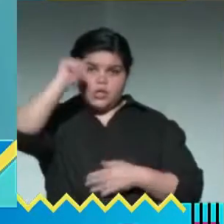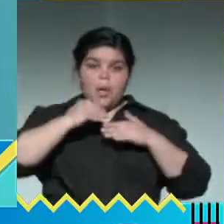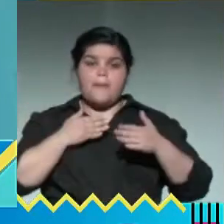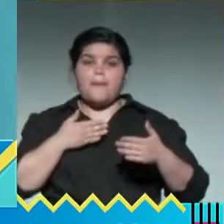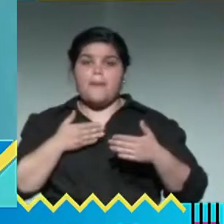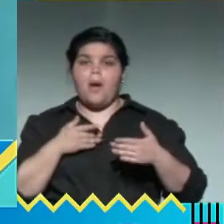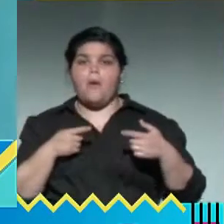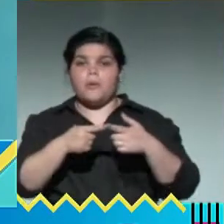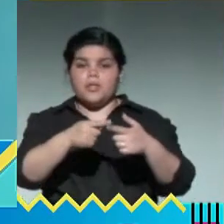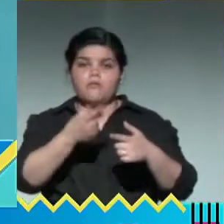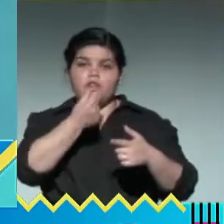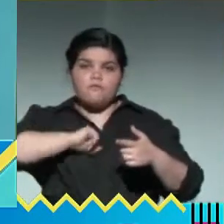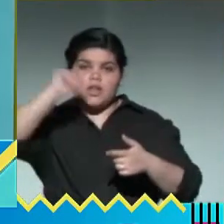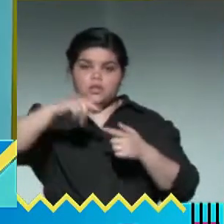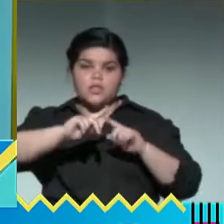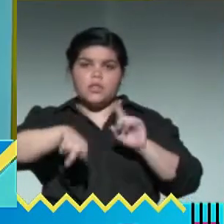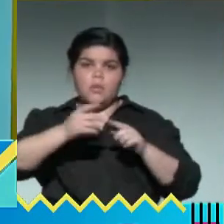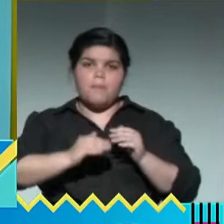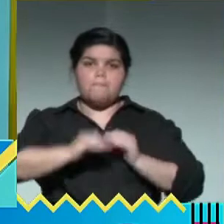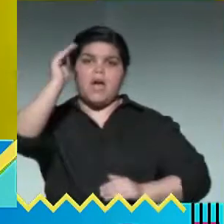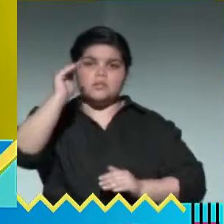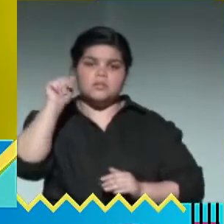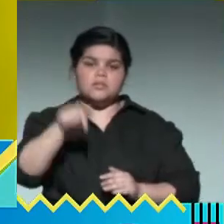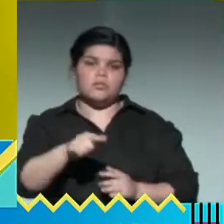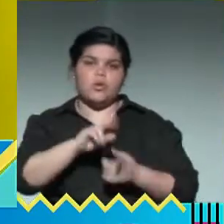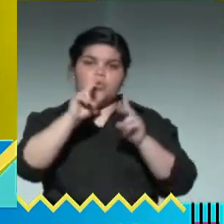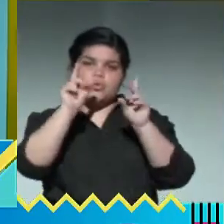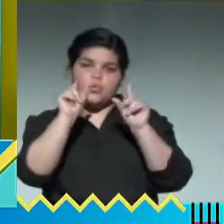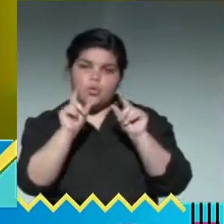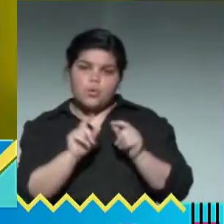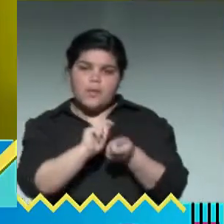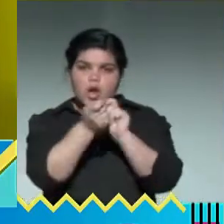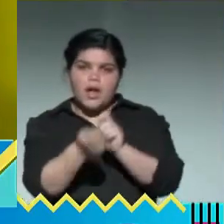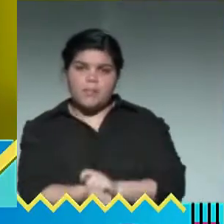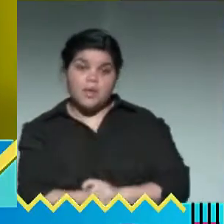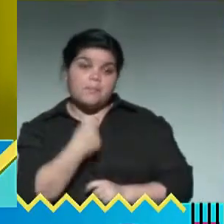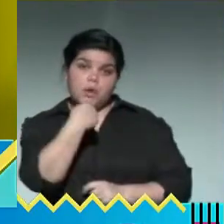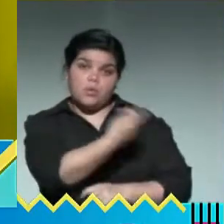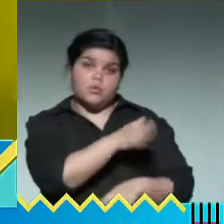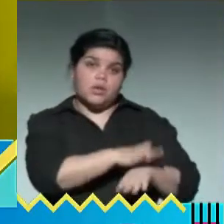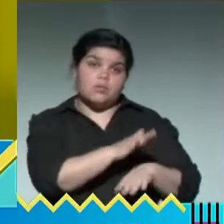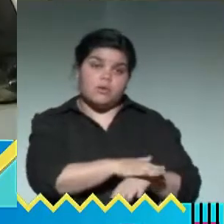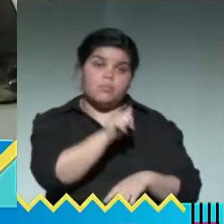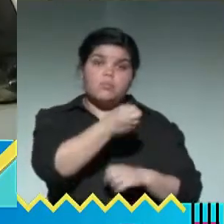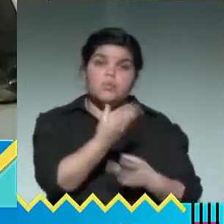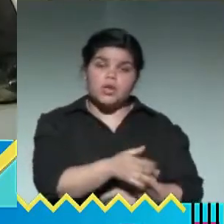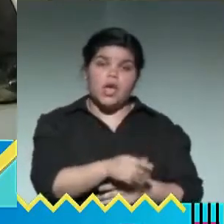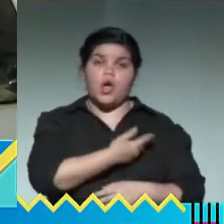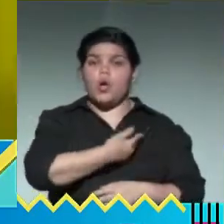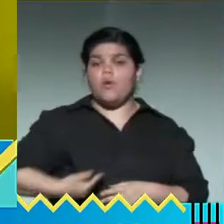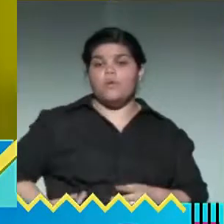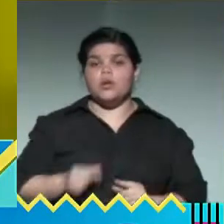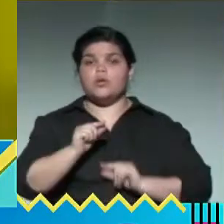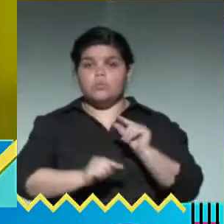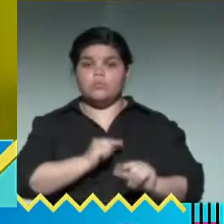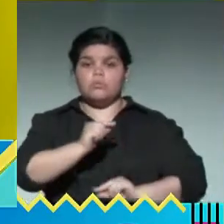y eso obviamente modificó otros números. Entonces, bueno, en esos términos, preguntarte por esa responsabilidad porque el gobierno lo tuvo que ir modificando mientras iba